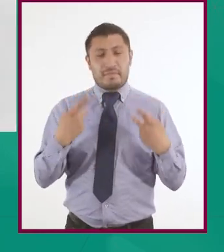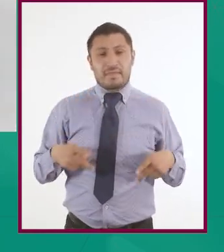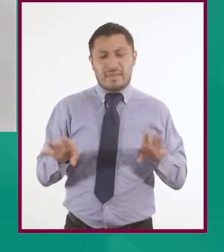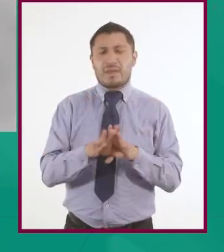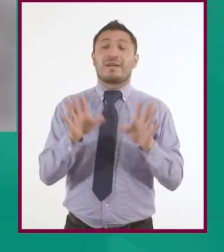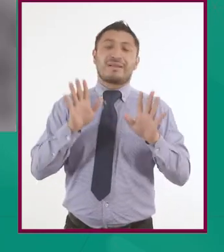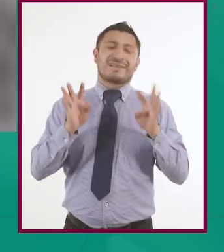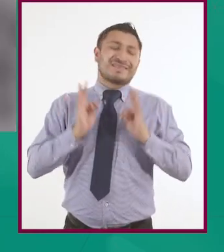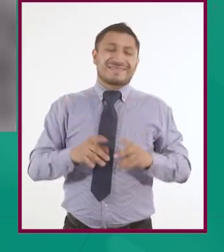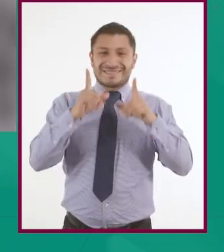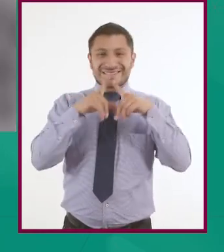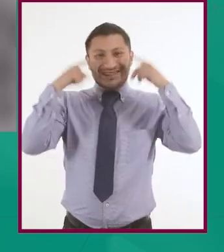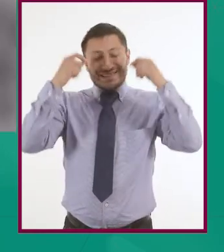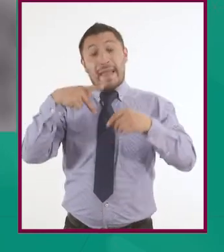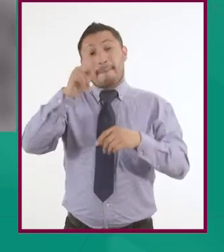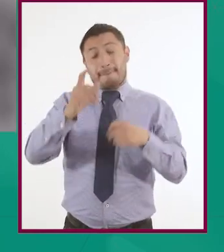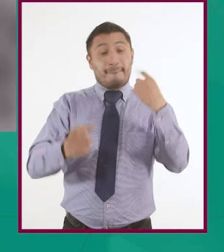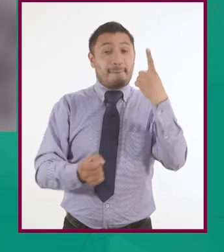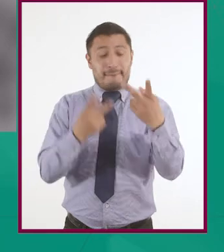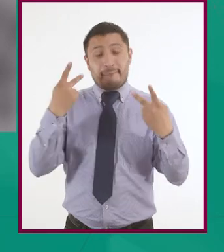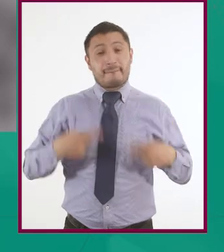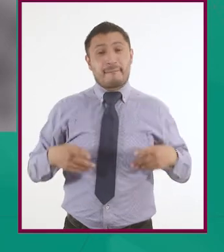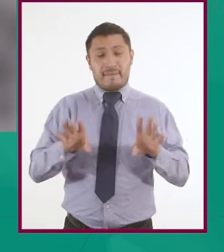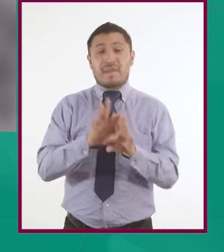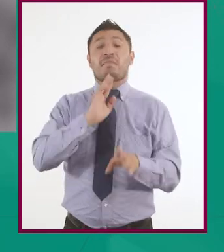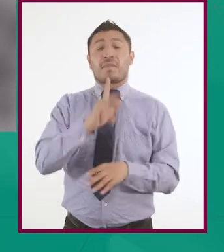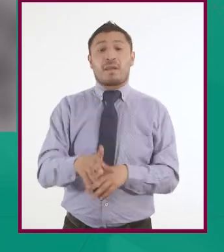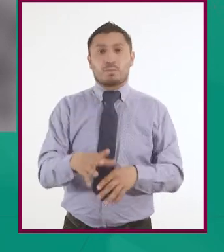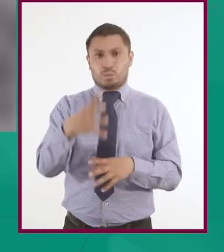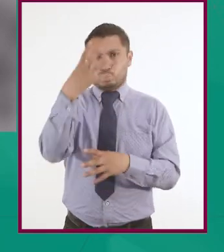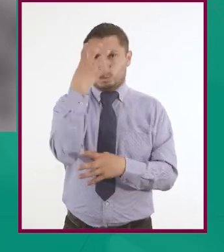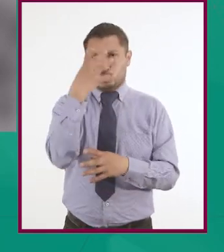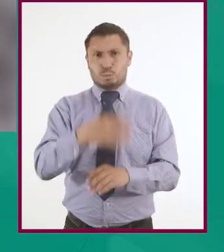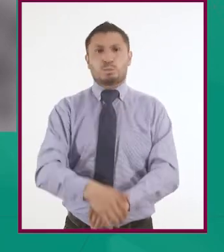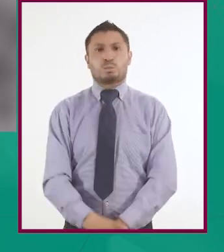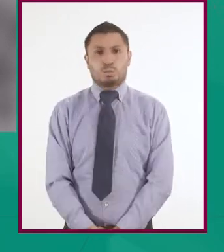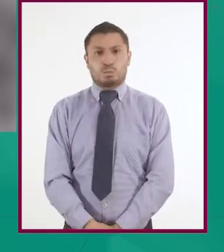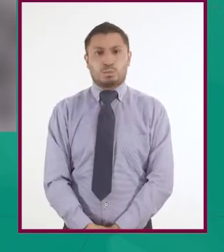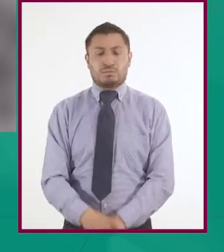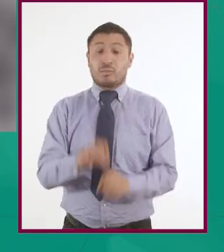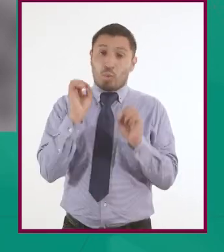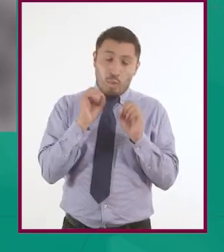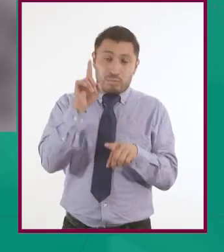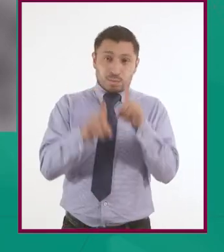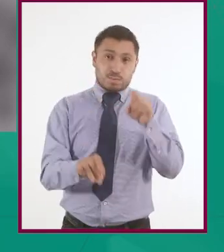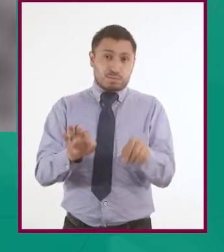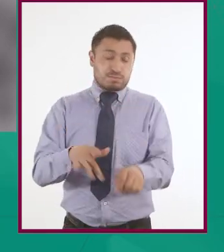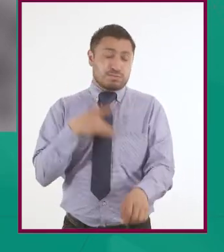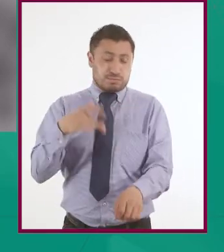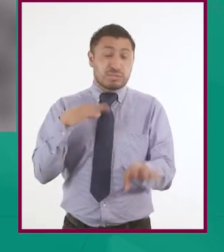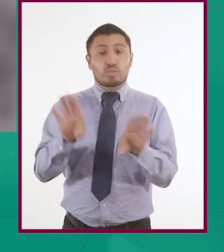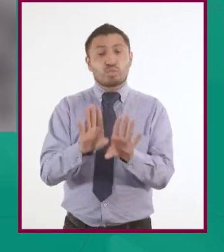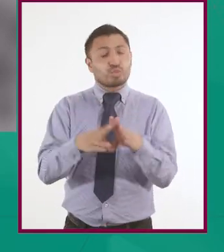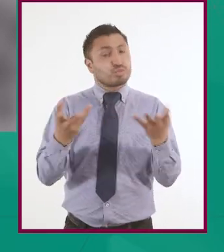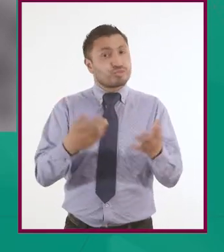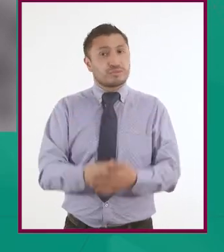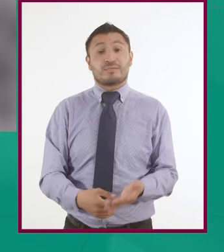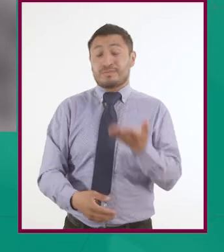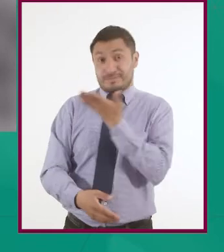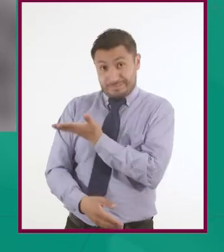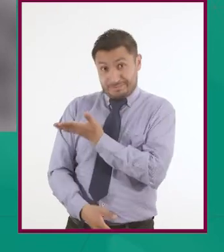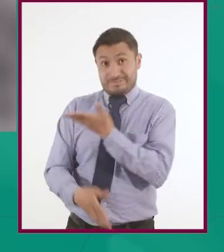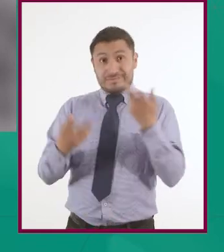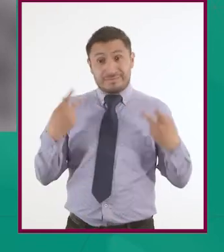relajados y sonrientes, pero otros prefieren mostrar su personalidad o estados de ánimo. Aquí, este